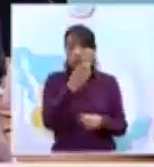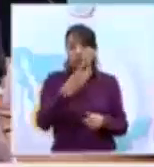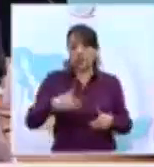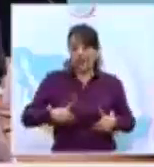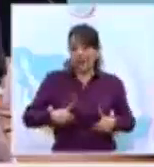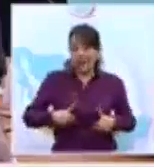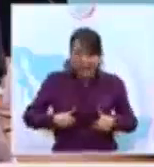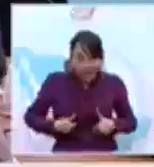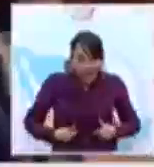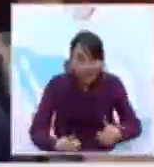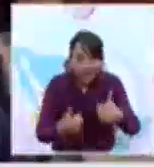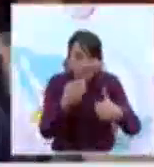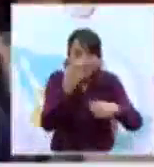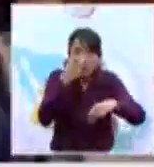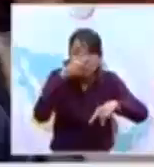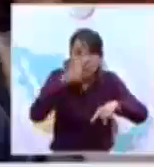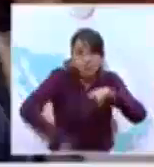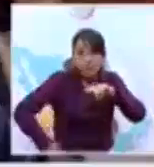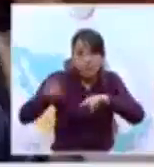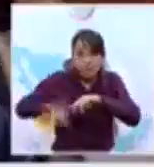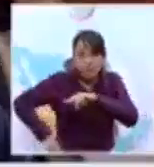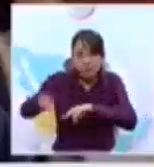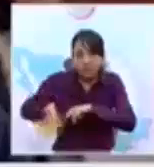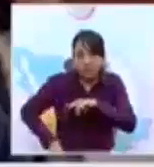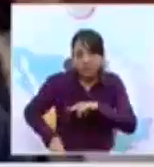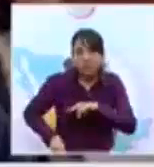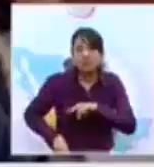usando terminología guerrera,